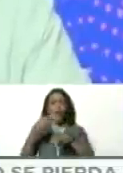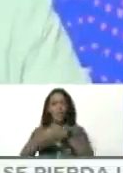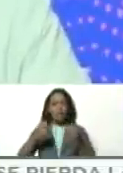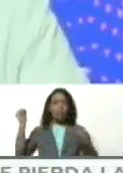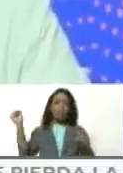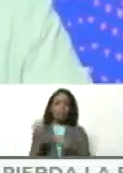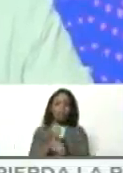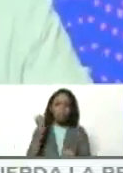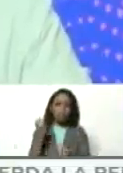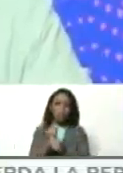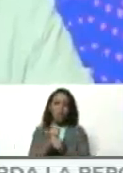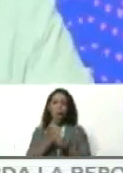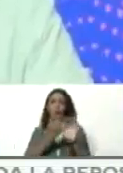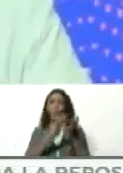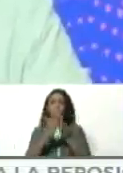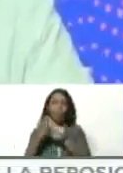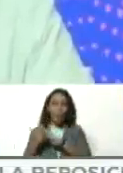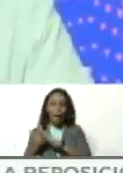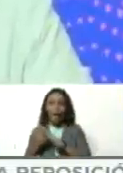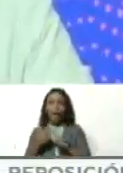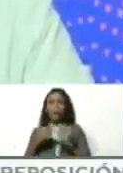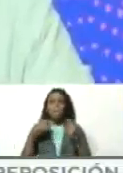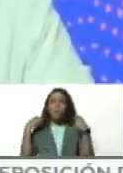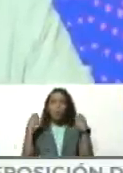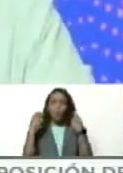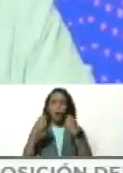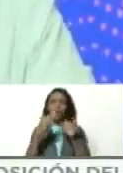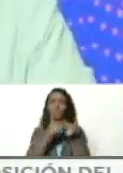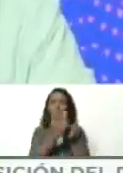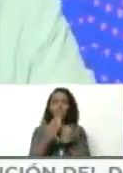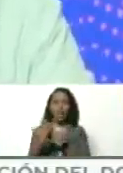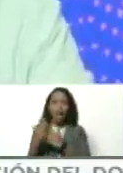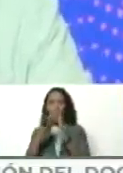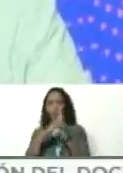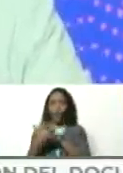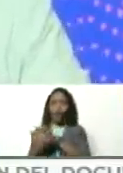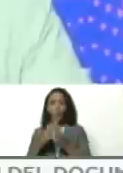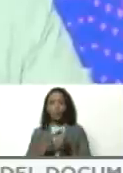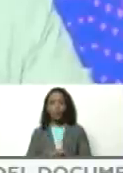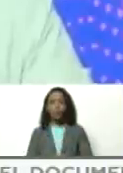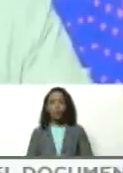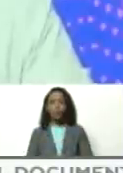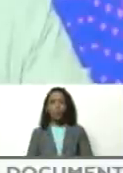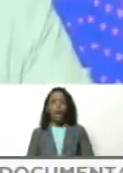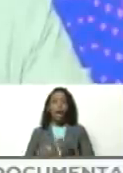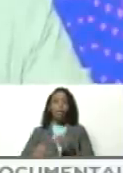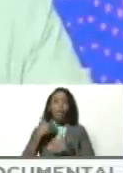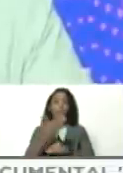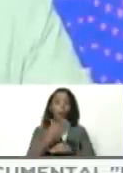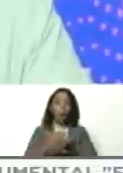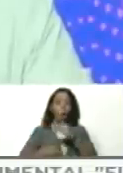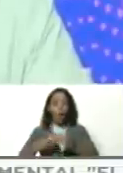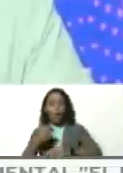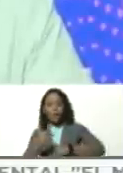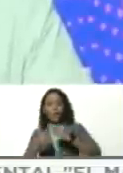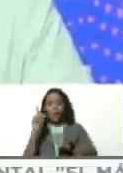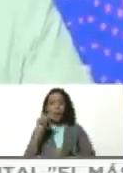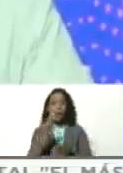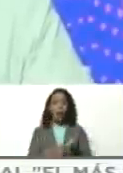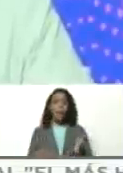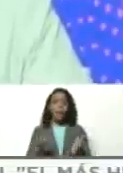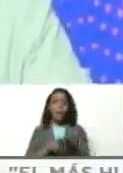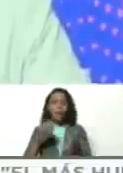trabajo comunal, comunero, popular, vecinal en los barrios. Después lo adopté en el